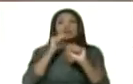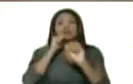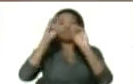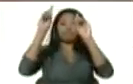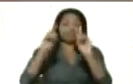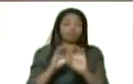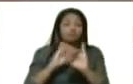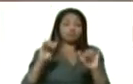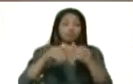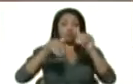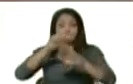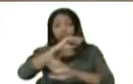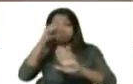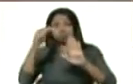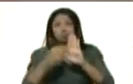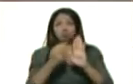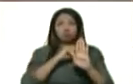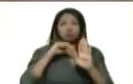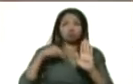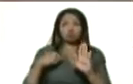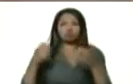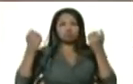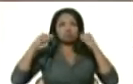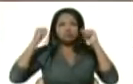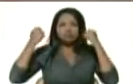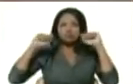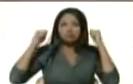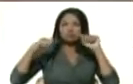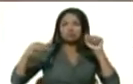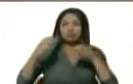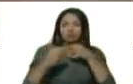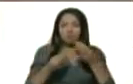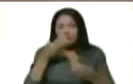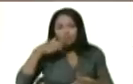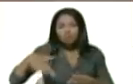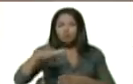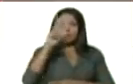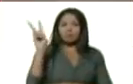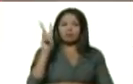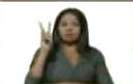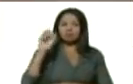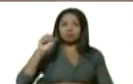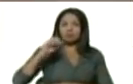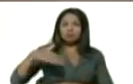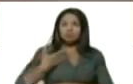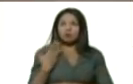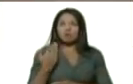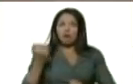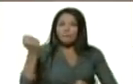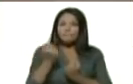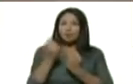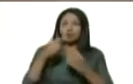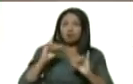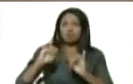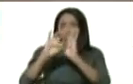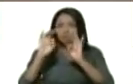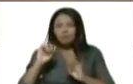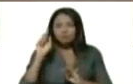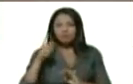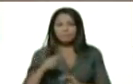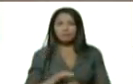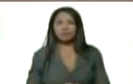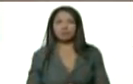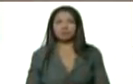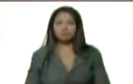que tenga los votos, y nosotros nos estamos preparando para que el pueblo de Venezuela le dé un gran apoyo a los candidatos y